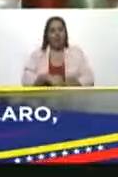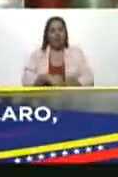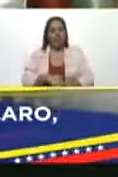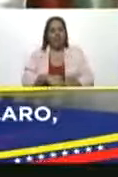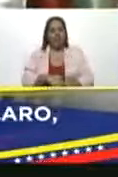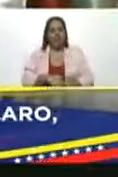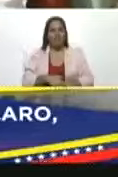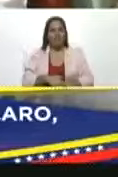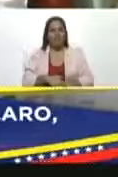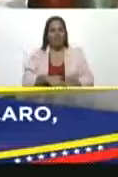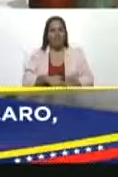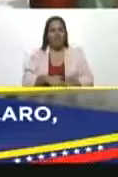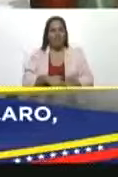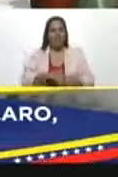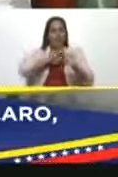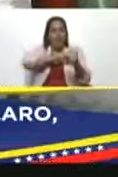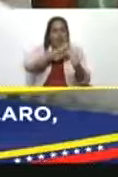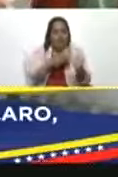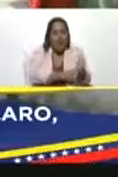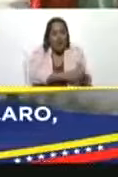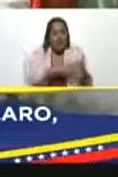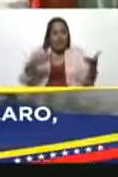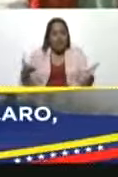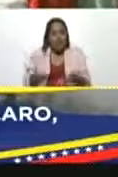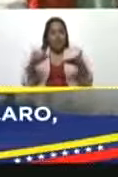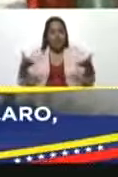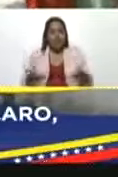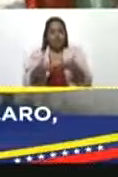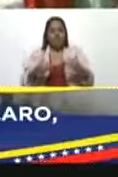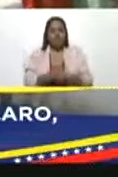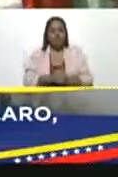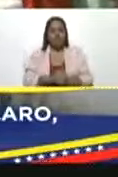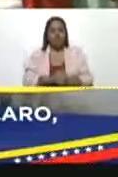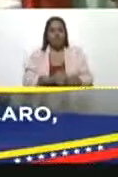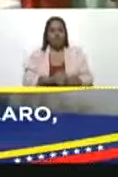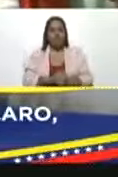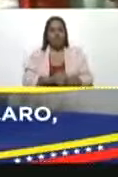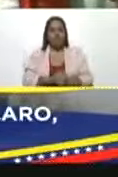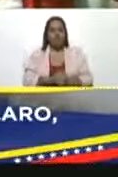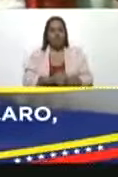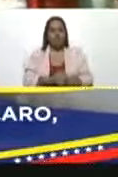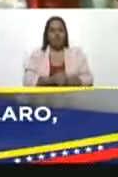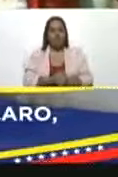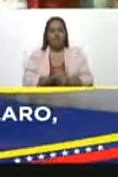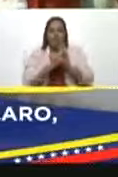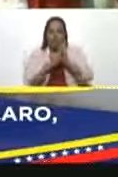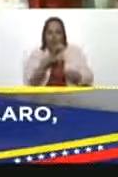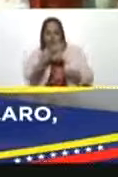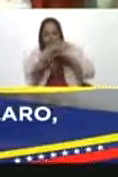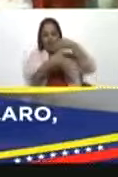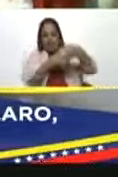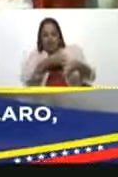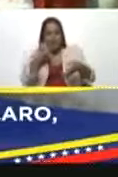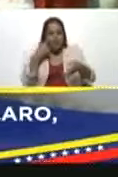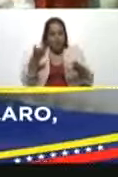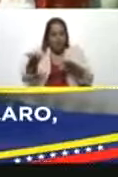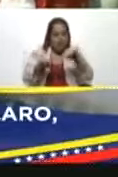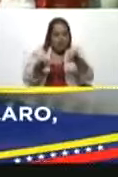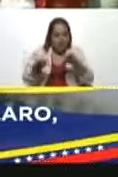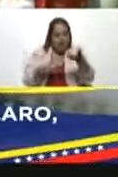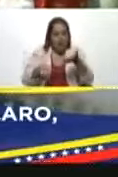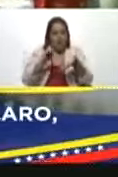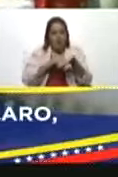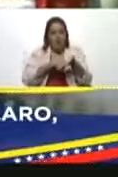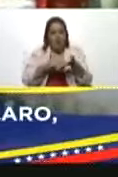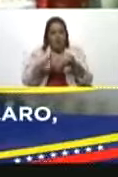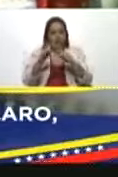Con fuerza, con energía. ¿Ah? Ve echando el cuento, pues. Yo voy a regular esto. Bueno, mi